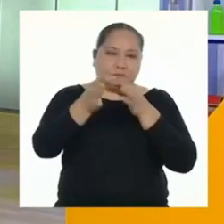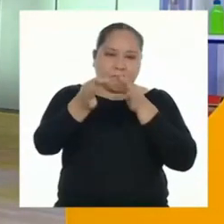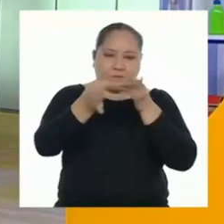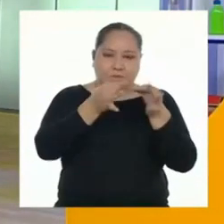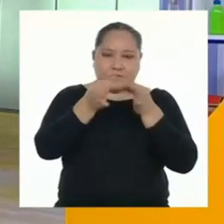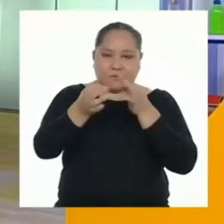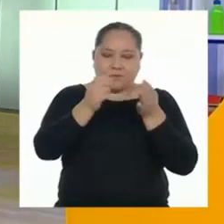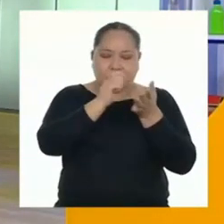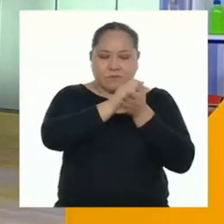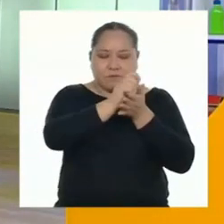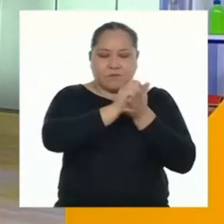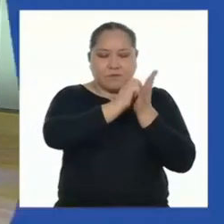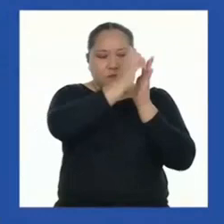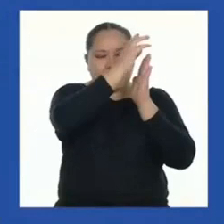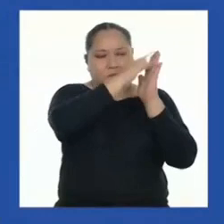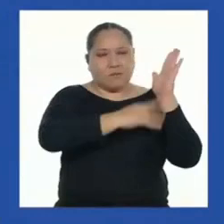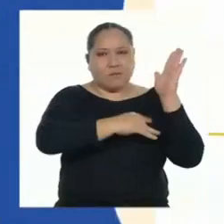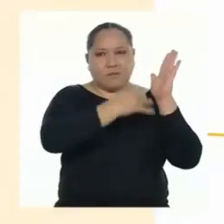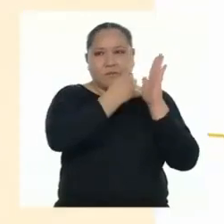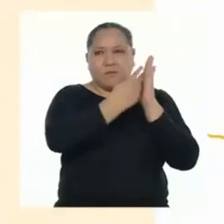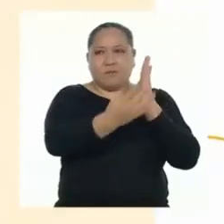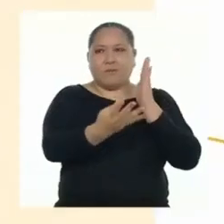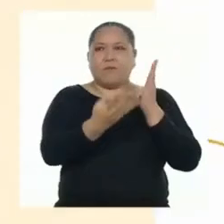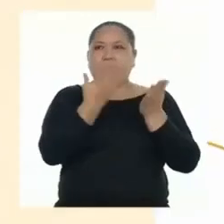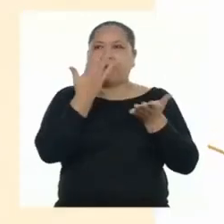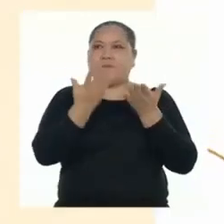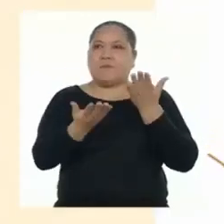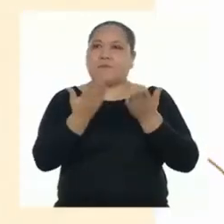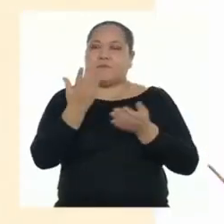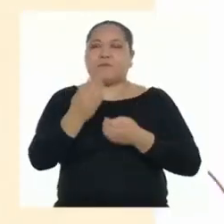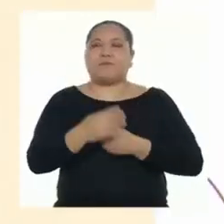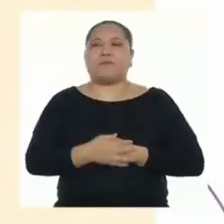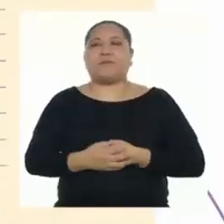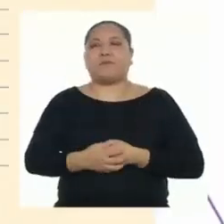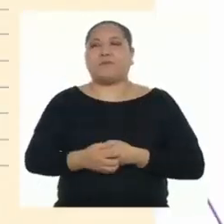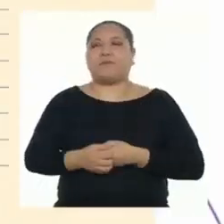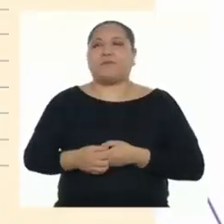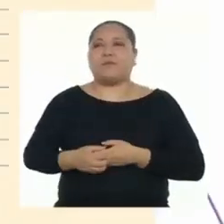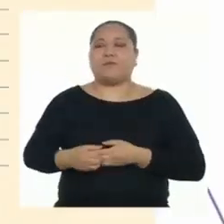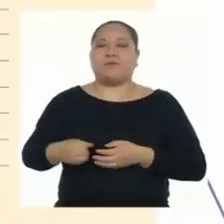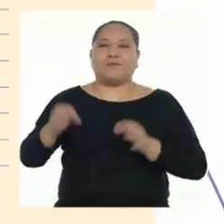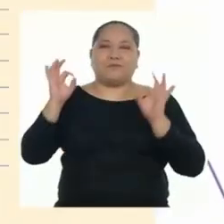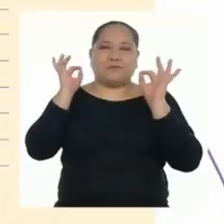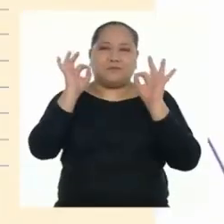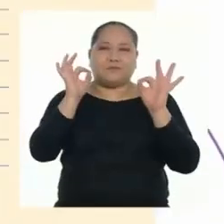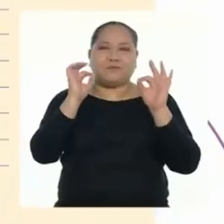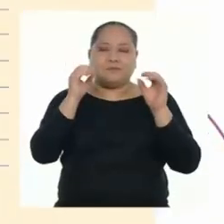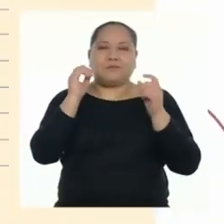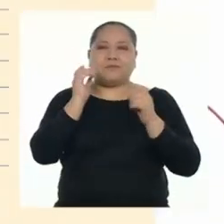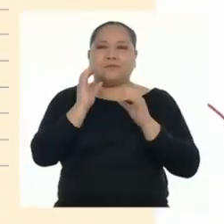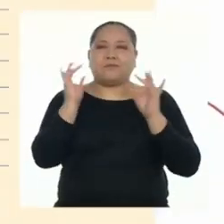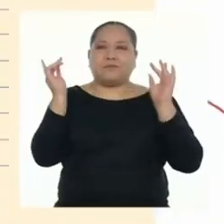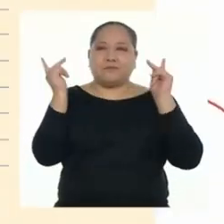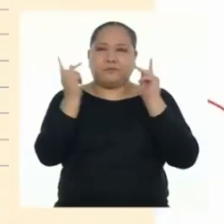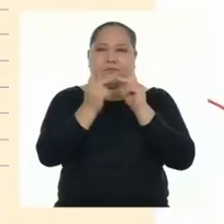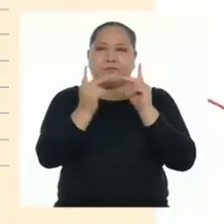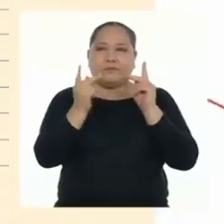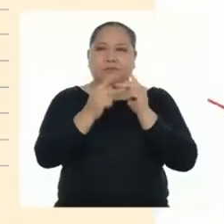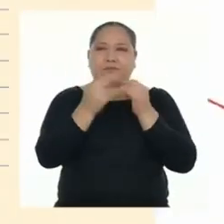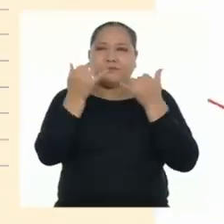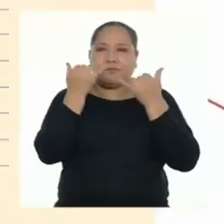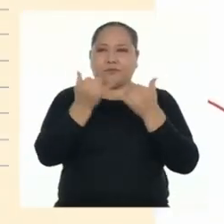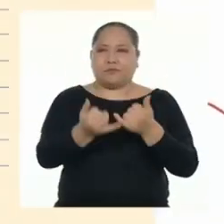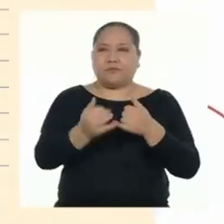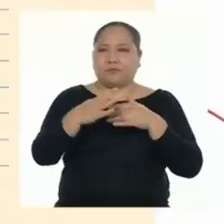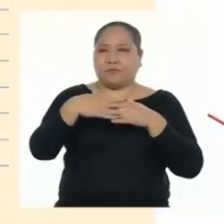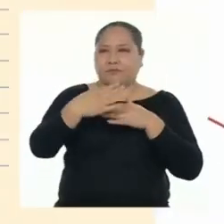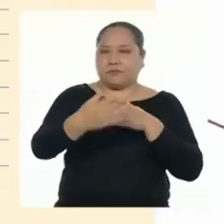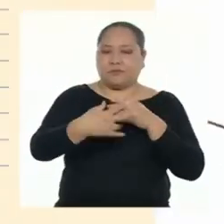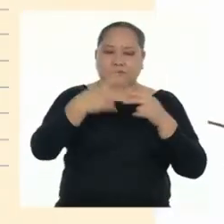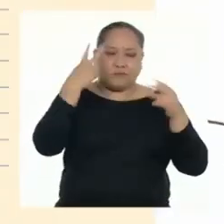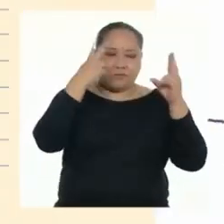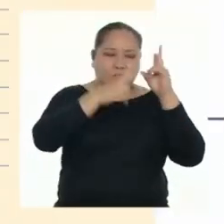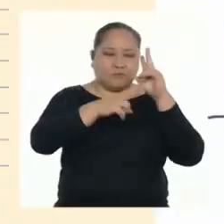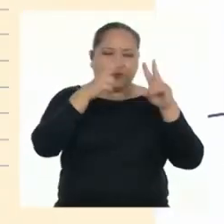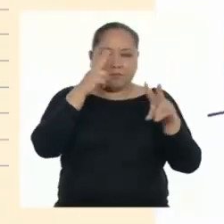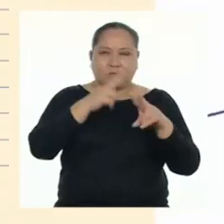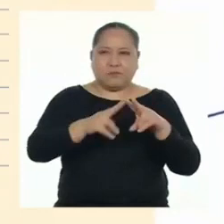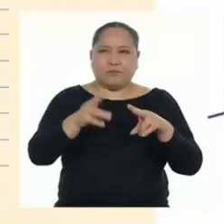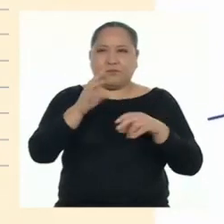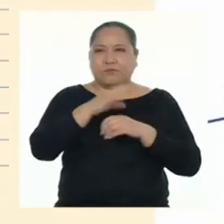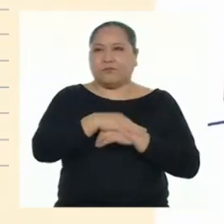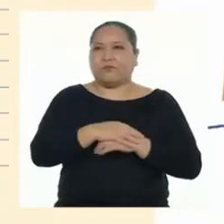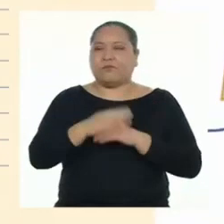pude hacer comparaciones. Muy bien, Rodrigo. Está excelente. Ahora, luego de realizar la